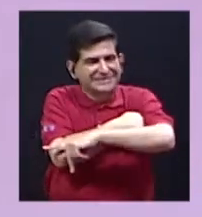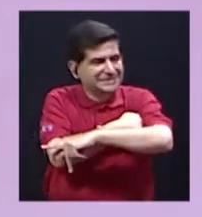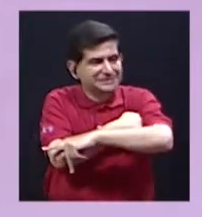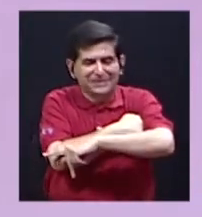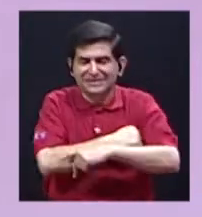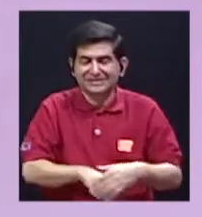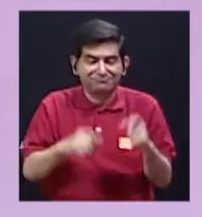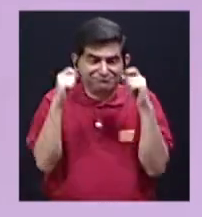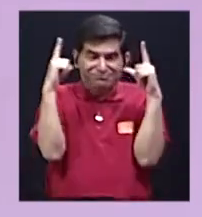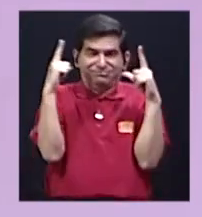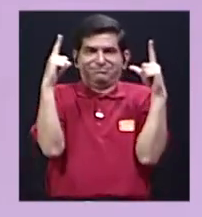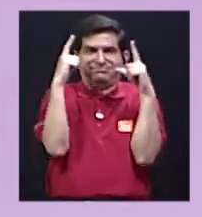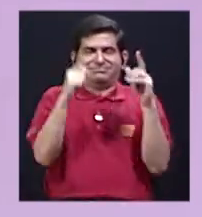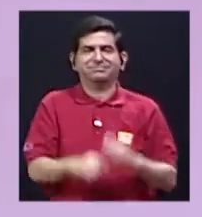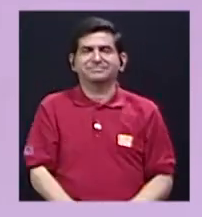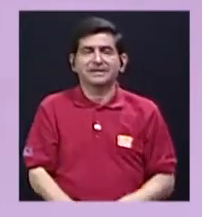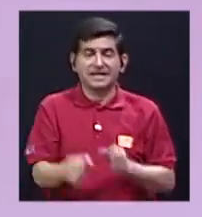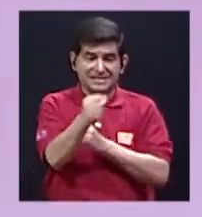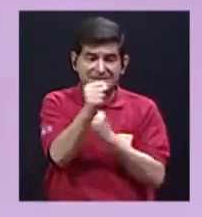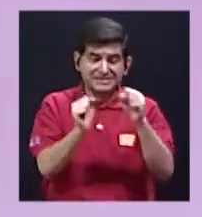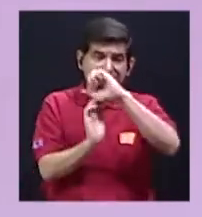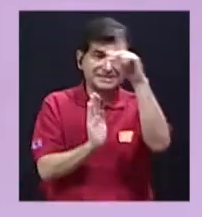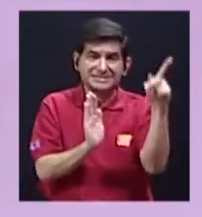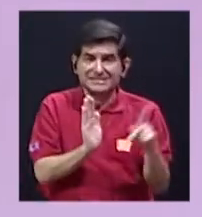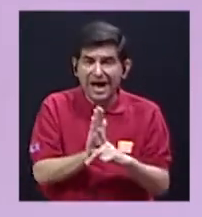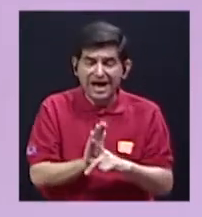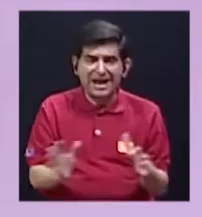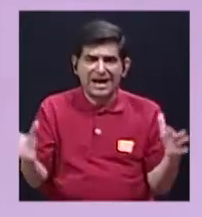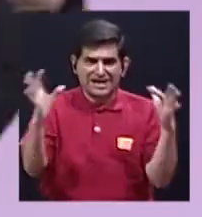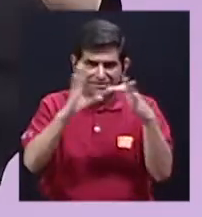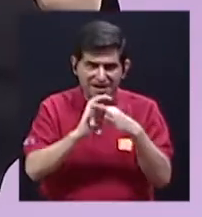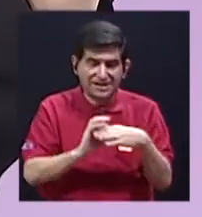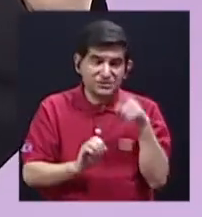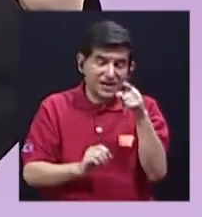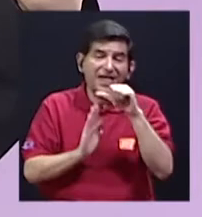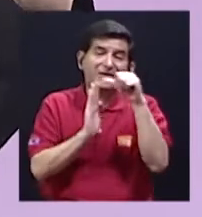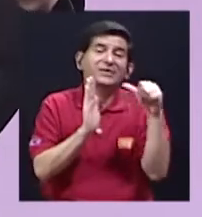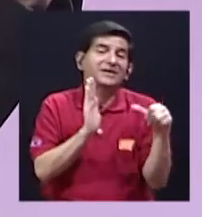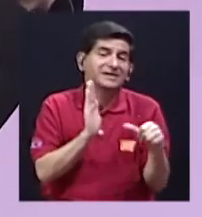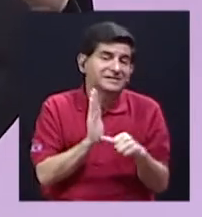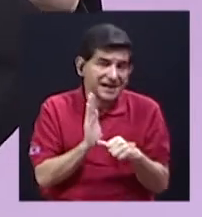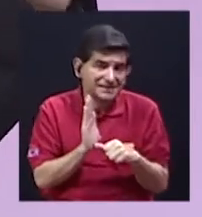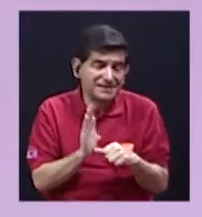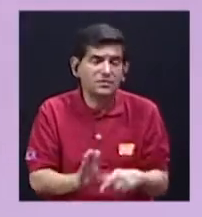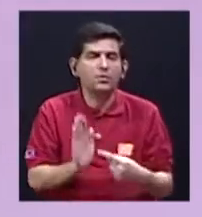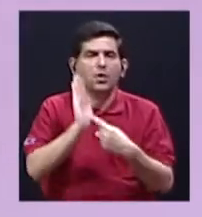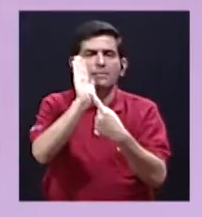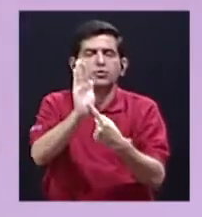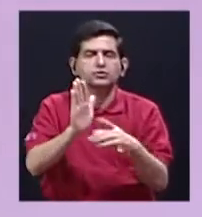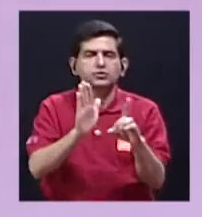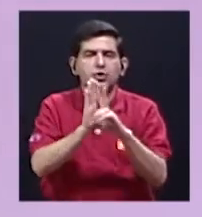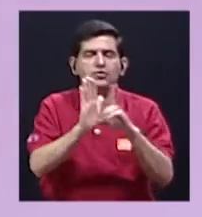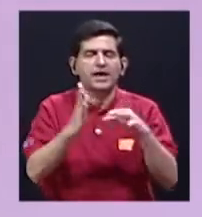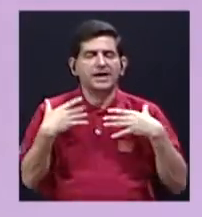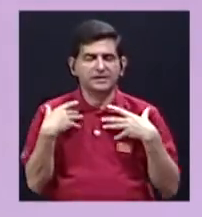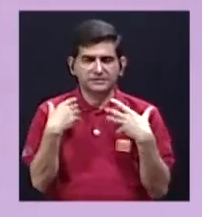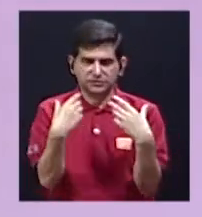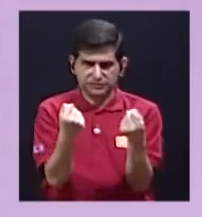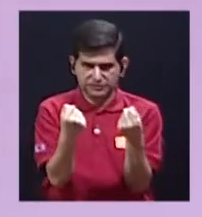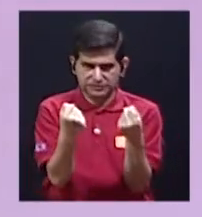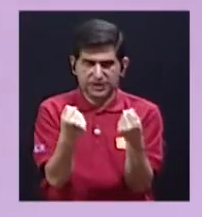asombroso y es que la sala constitucional en relación con ese artículo señaló que el derecho a la salud